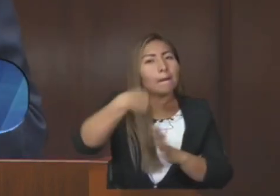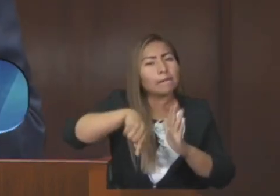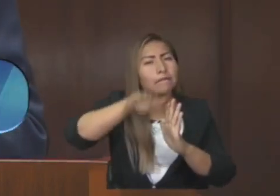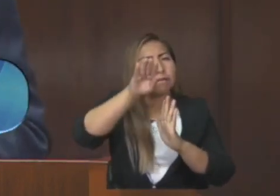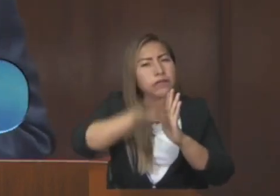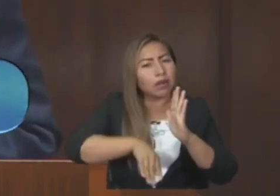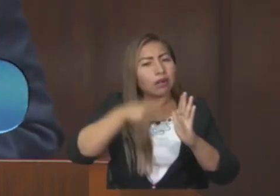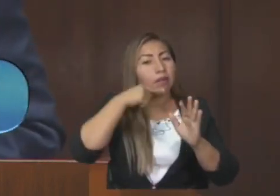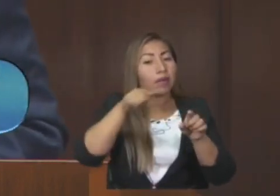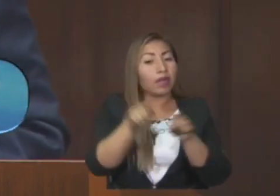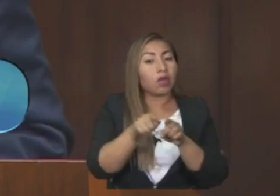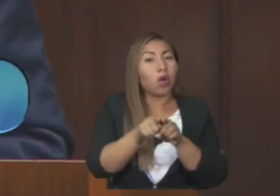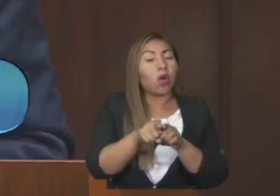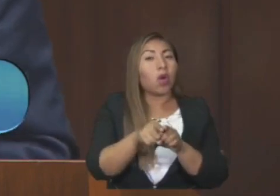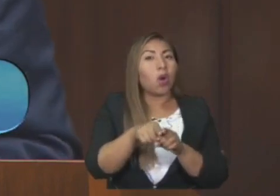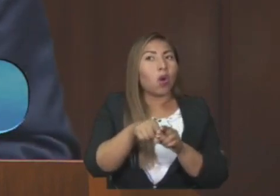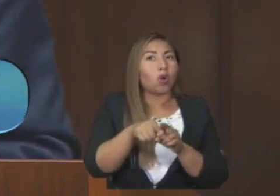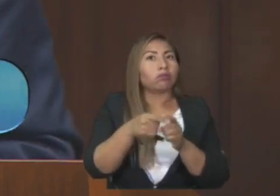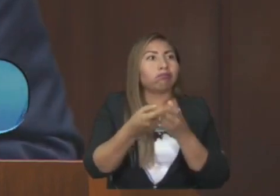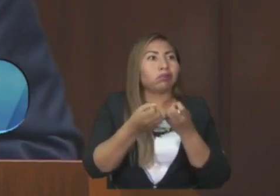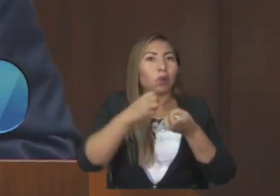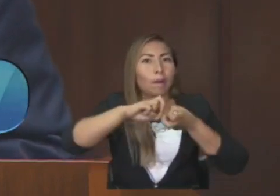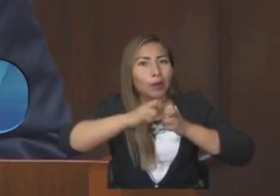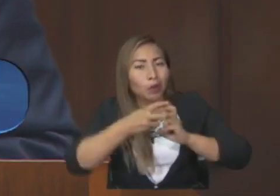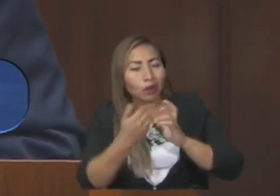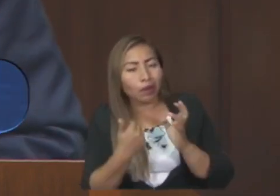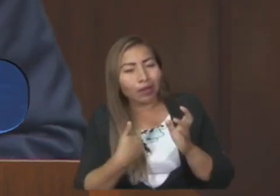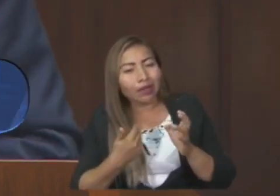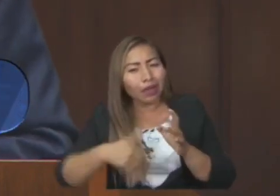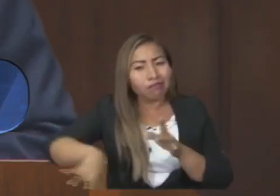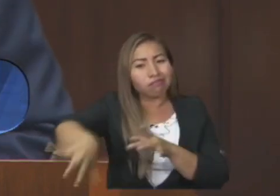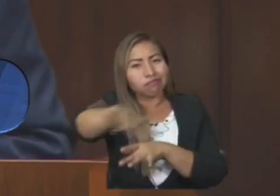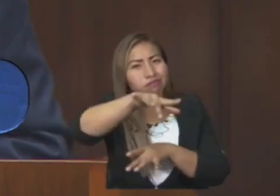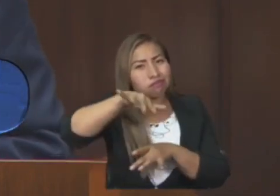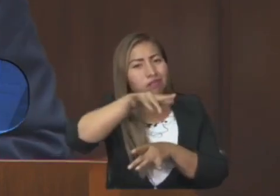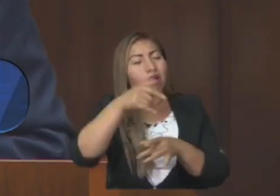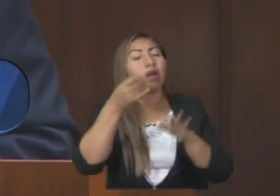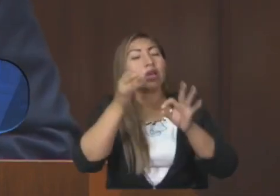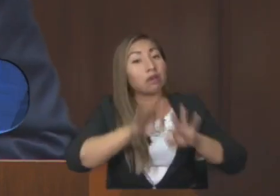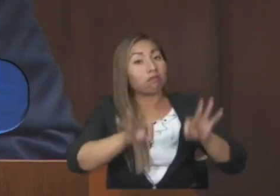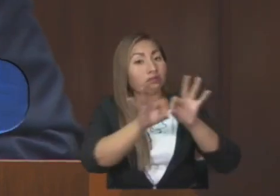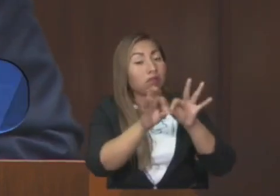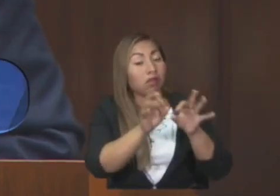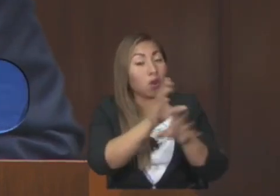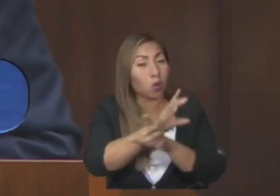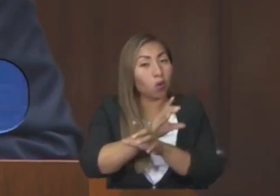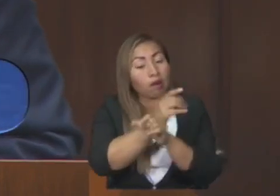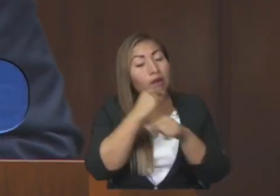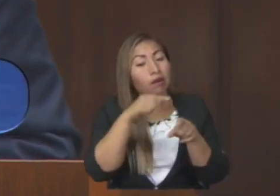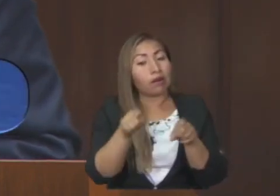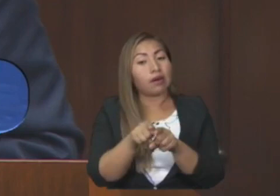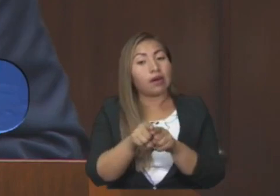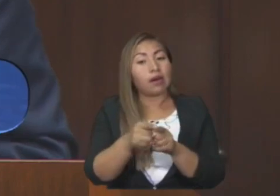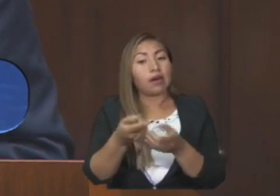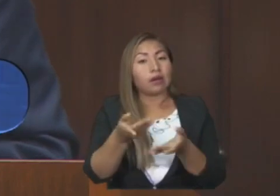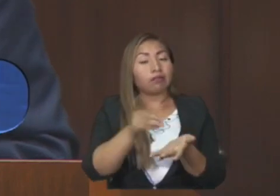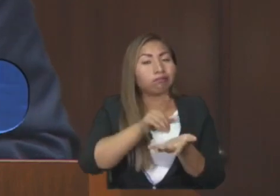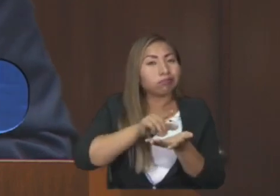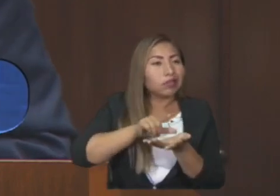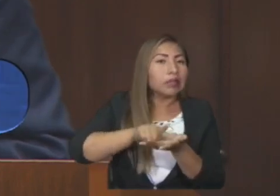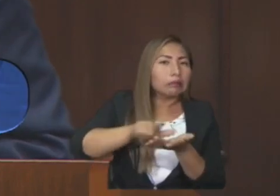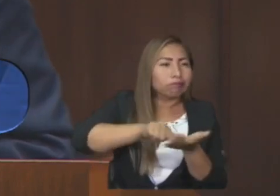para evitar daños al medio ambiente y a las infraestructuras de producción. La fase de cuido y